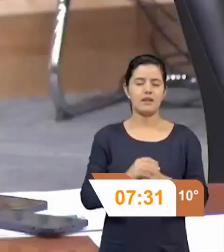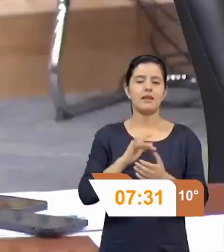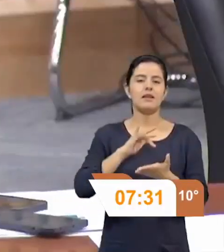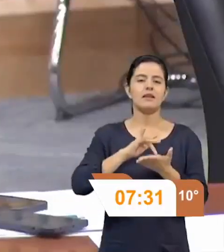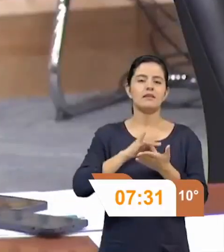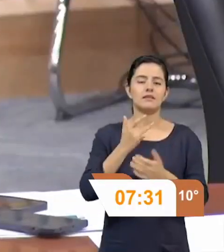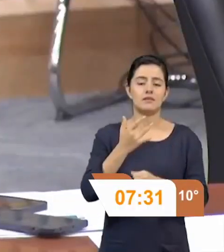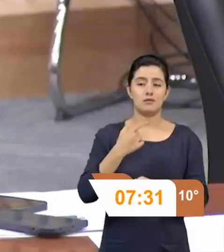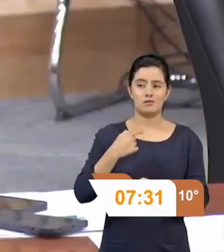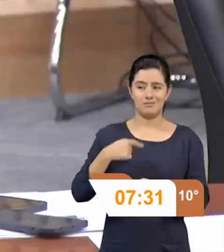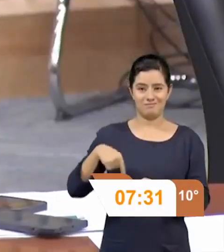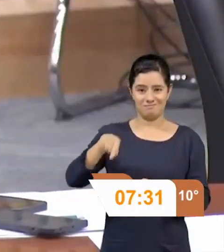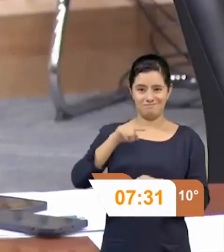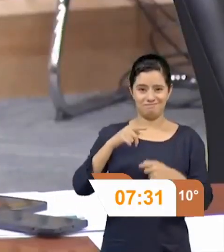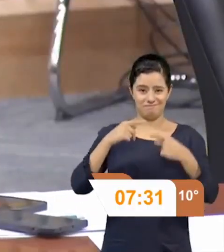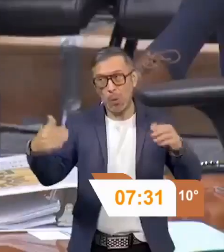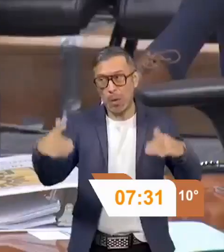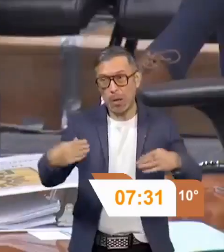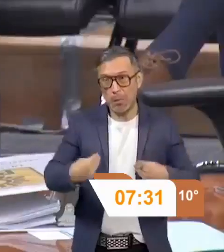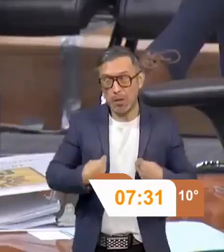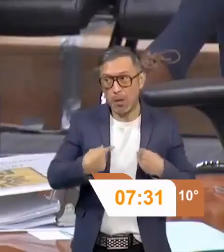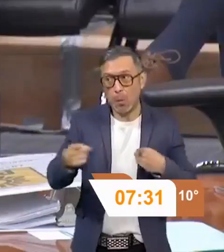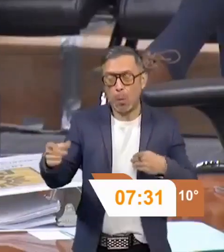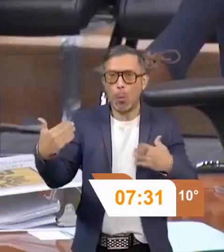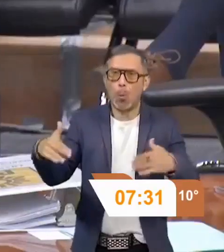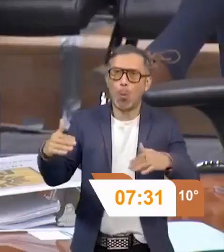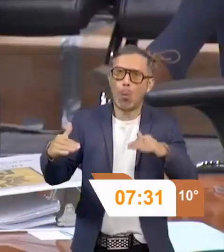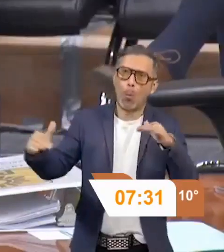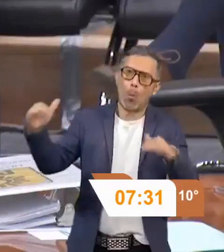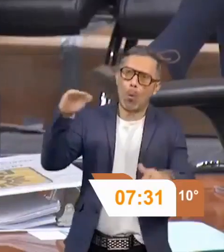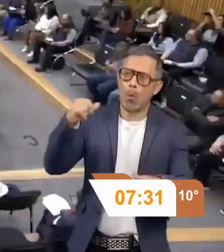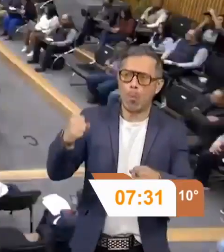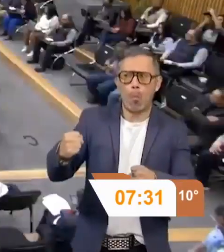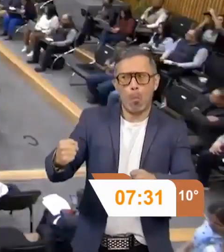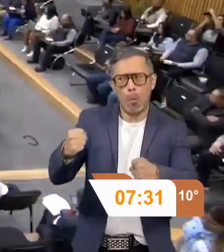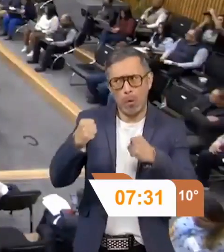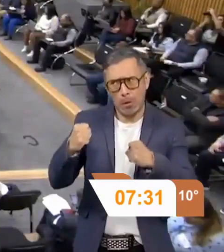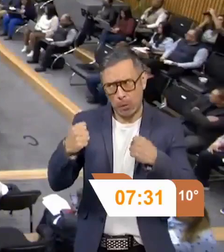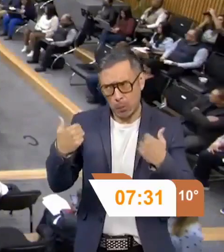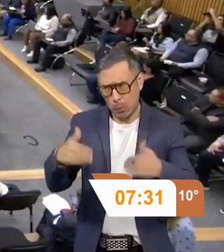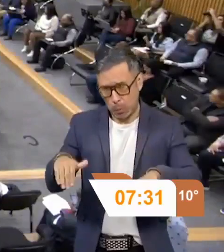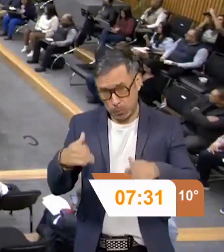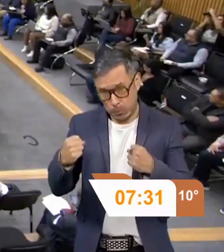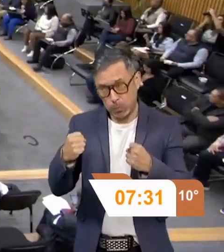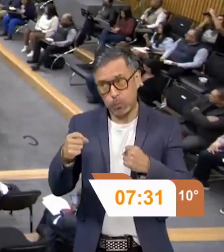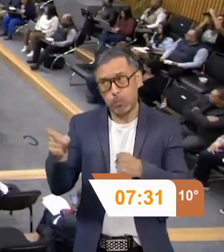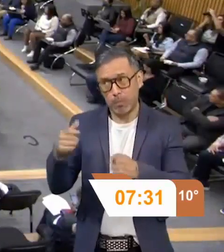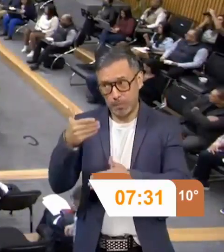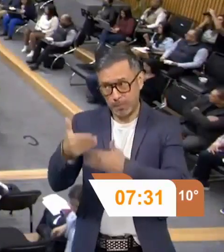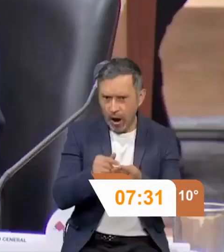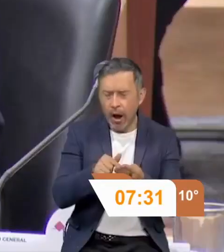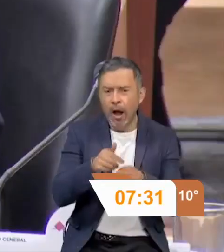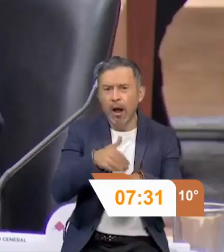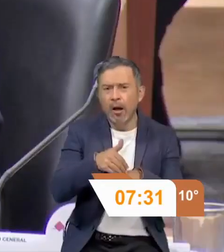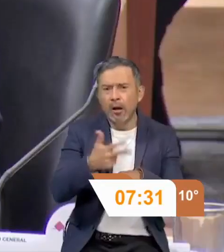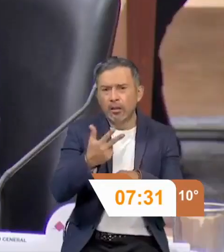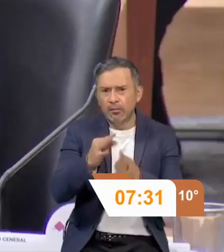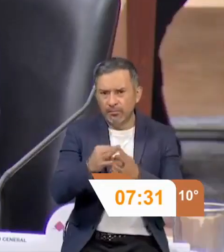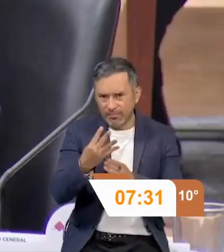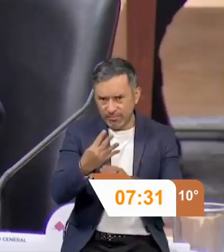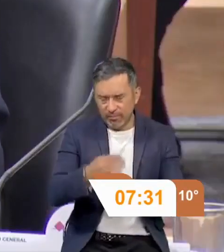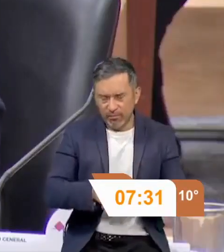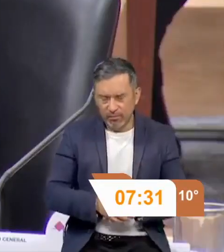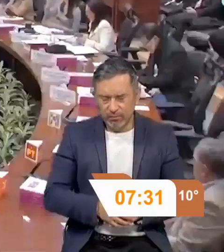las puertas a la participación activa de la ciudadanía en el primer debate presidencial a llevarse a cabo el 7 de abril próximo personas